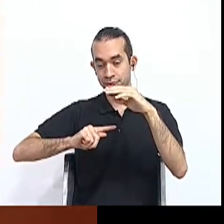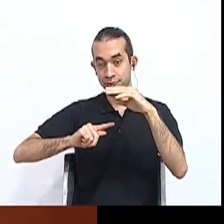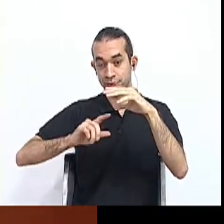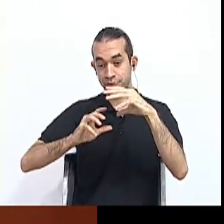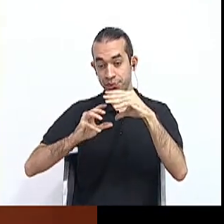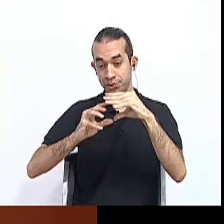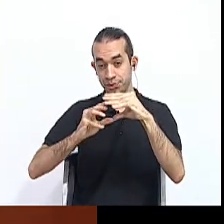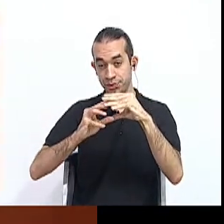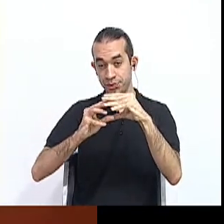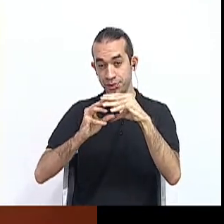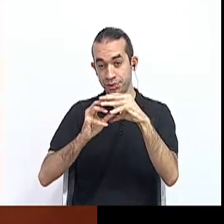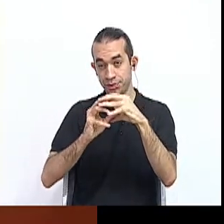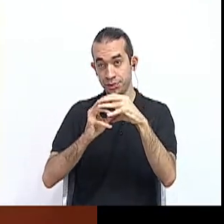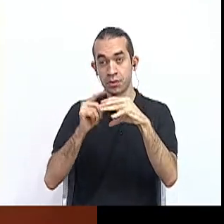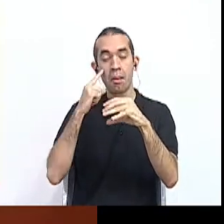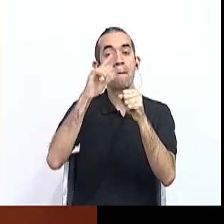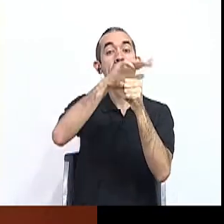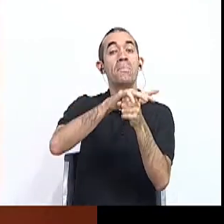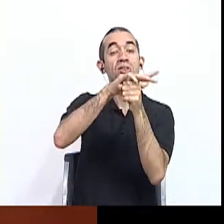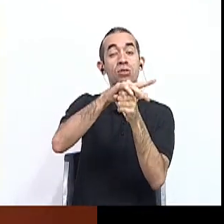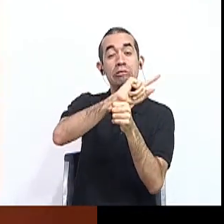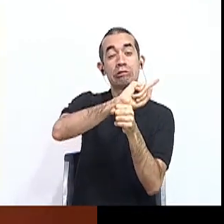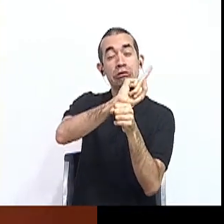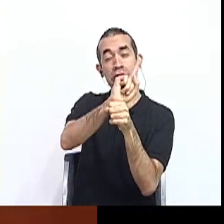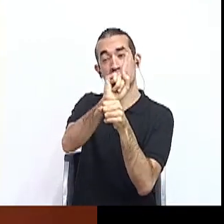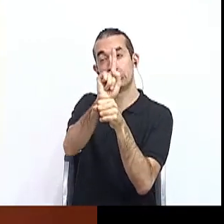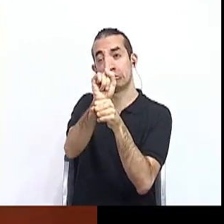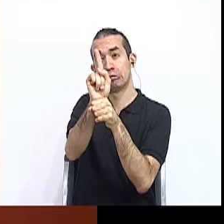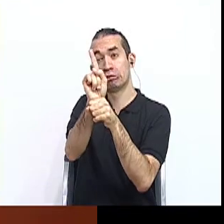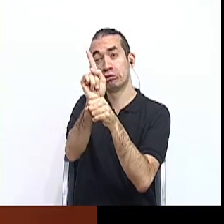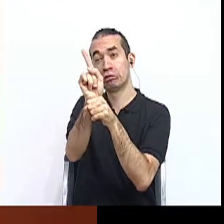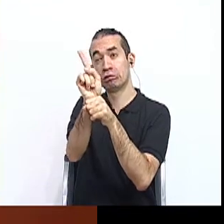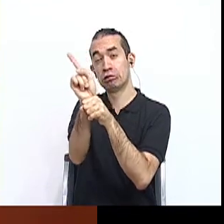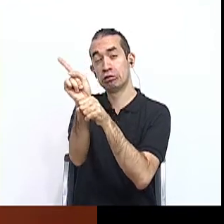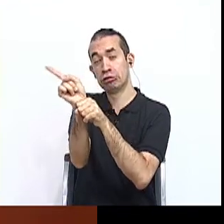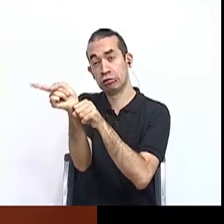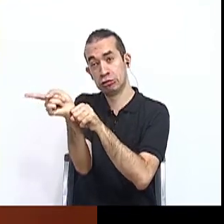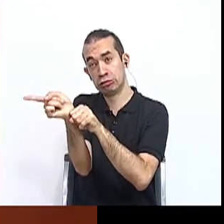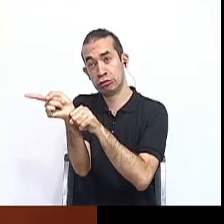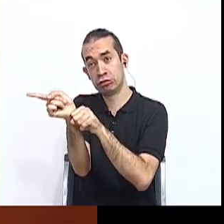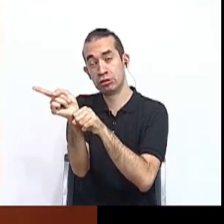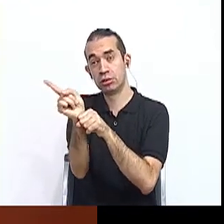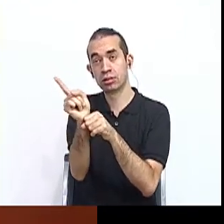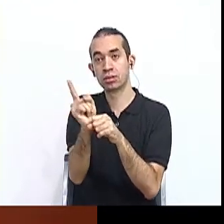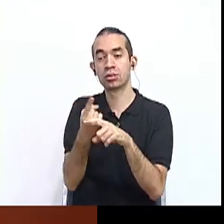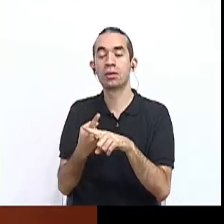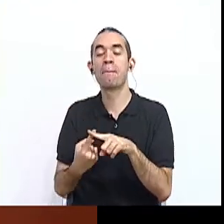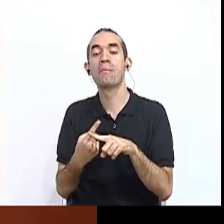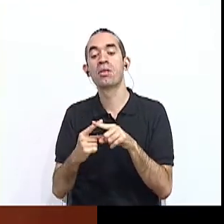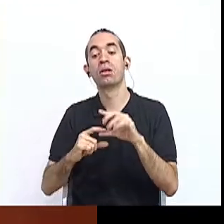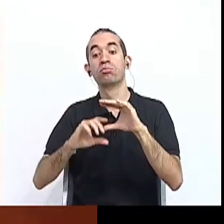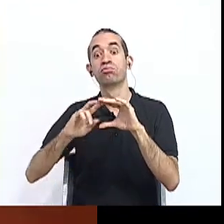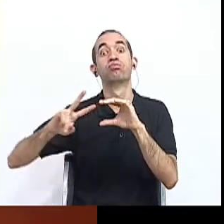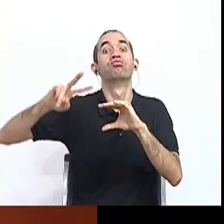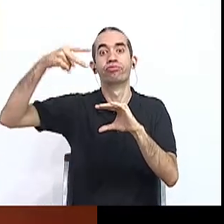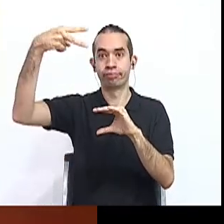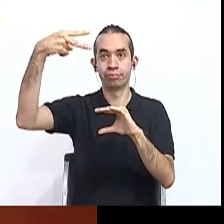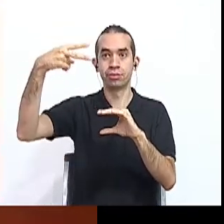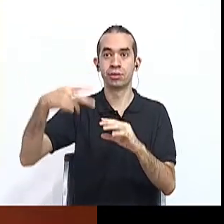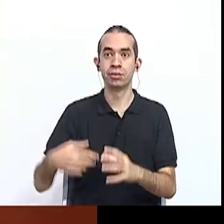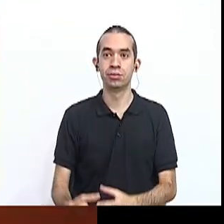entonces más bien la presión. Vea qué pasa, la presión va aumentando, disminuye el volumen a la mitad y la presión más bien se